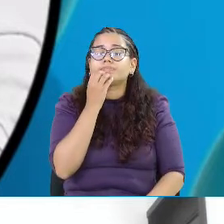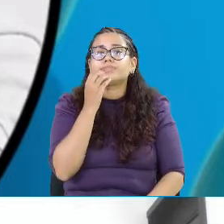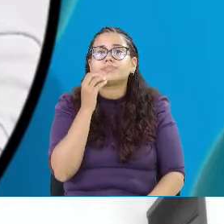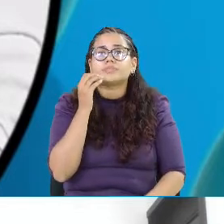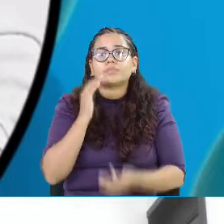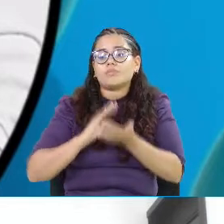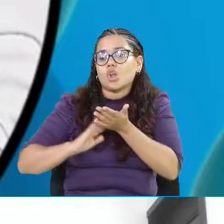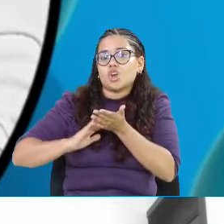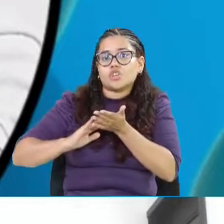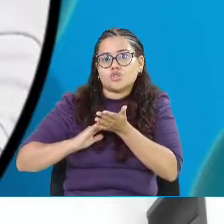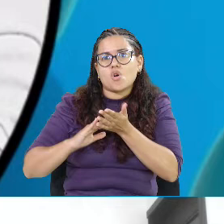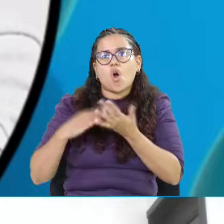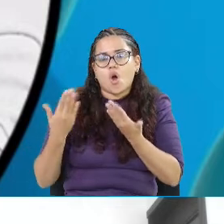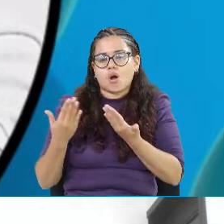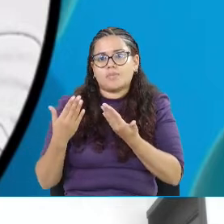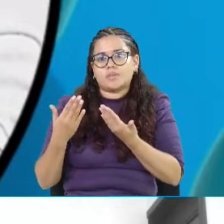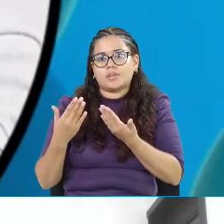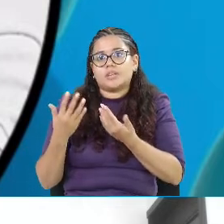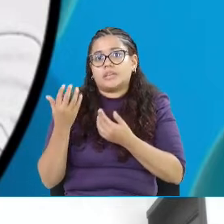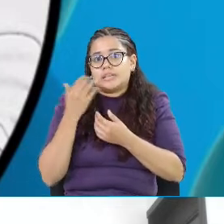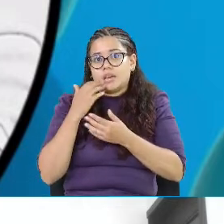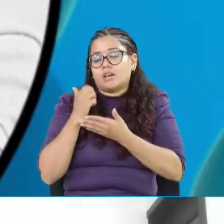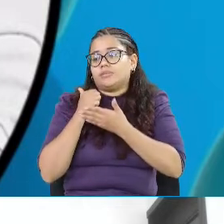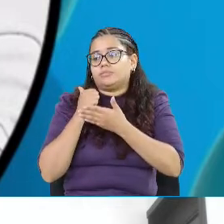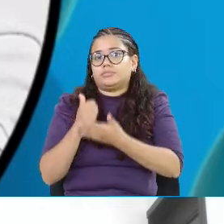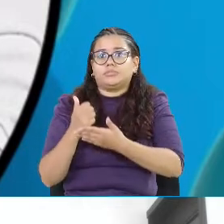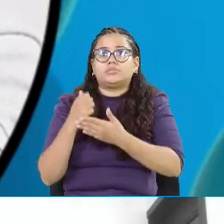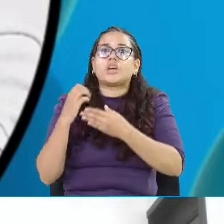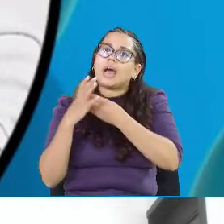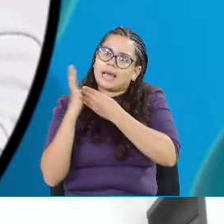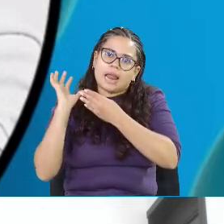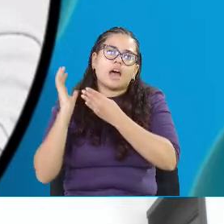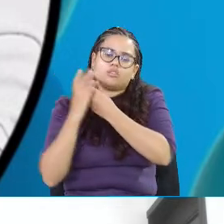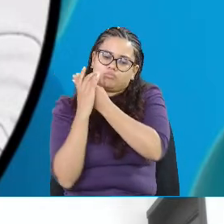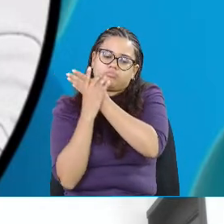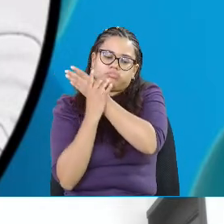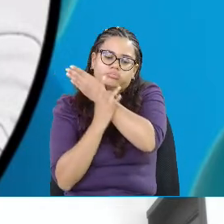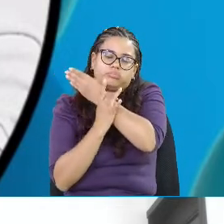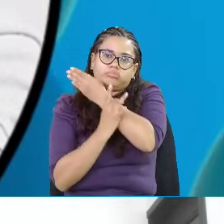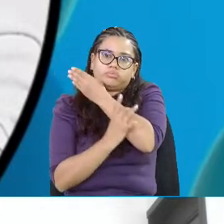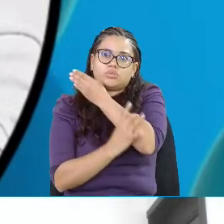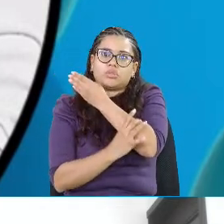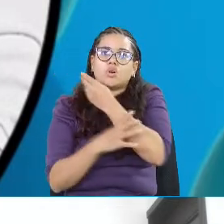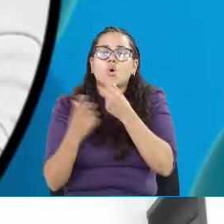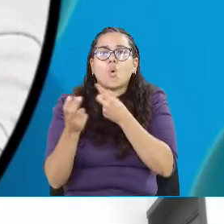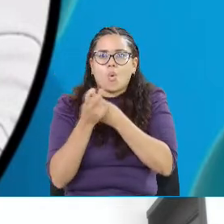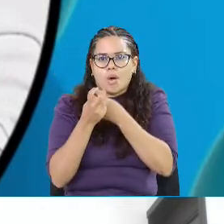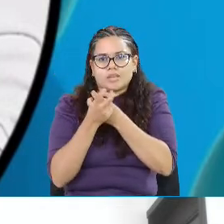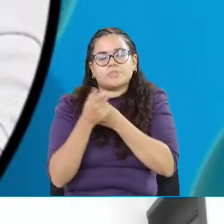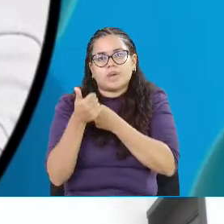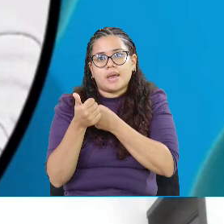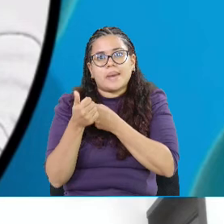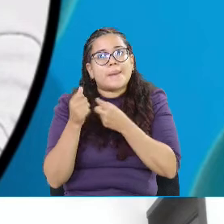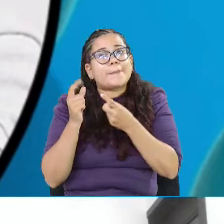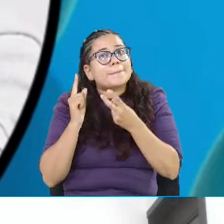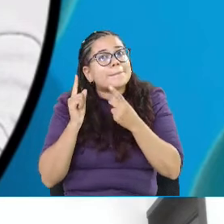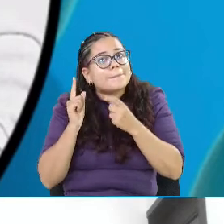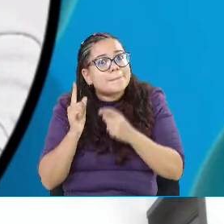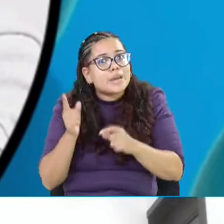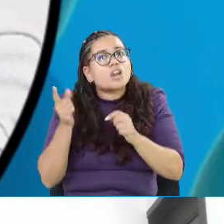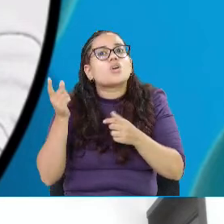solución, aparte de que sirve para consolidar el hueso, está creando unos problemas o unos